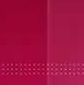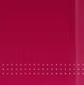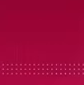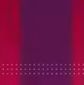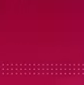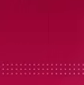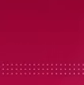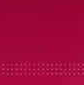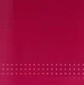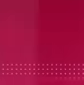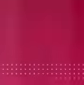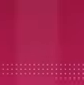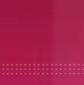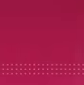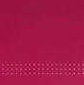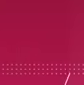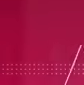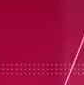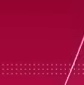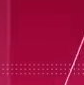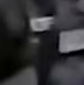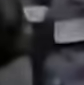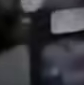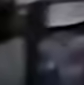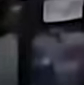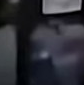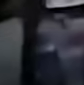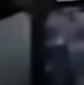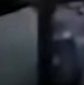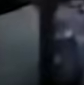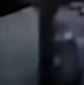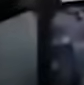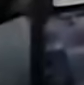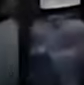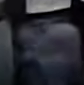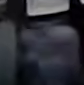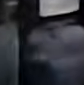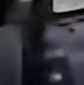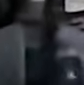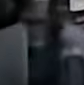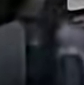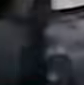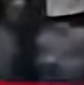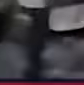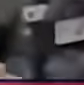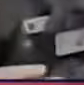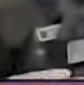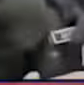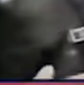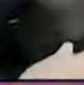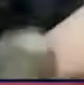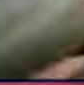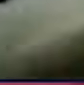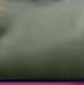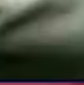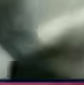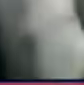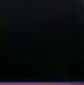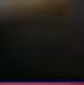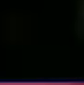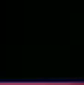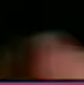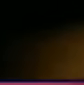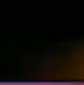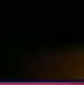buenas noches. La expresidenta Jeanine Áñez ha sido apartada del caso Golpe 1. El